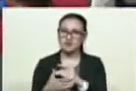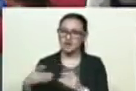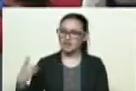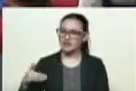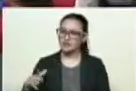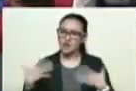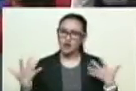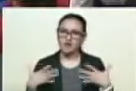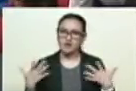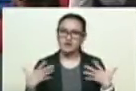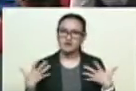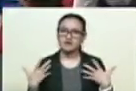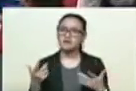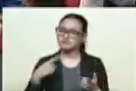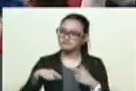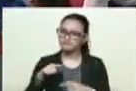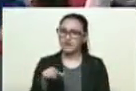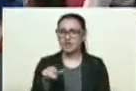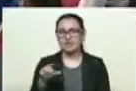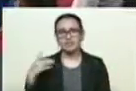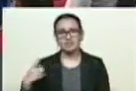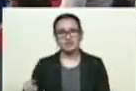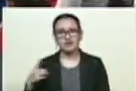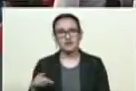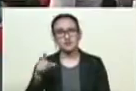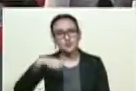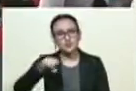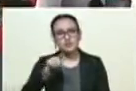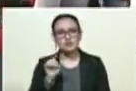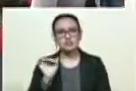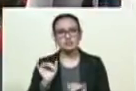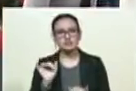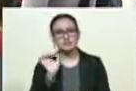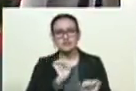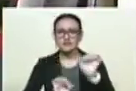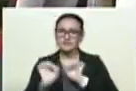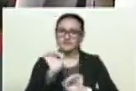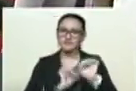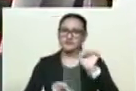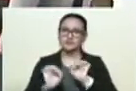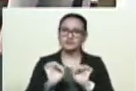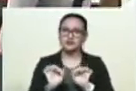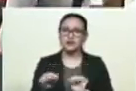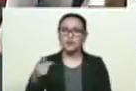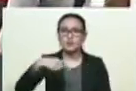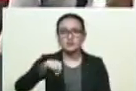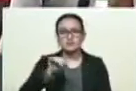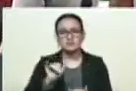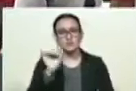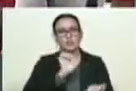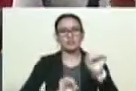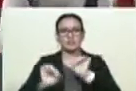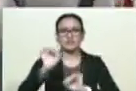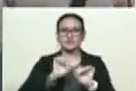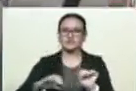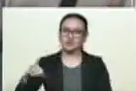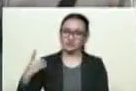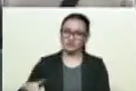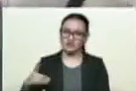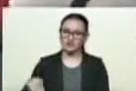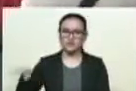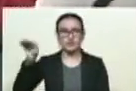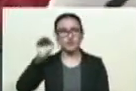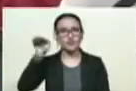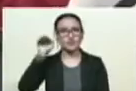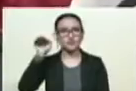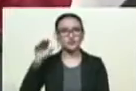alegría, son derechos que ustedes tienen que defender porque ustedes son los defensores de los derechos al futuro